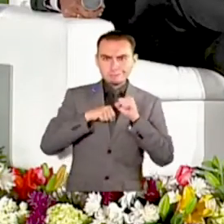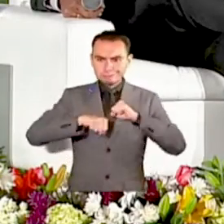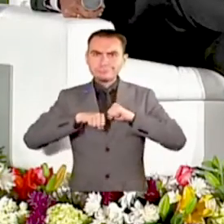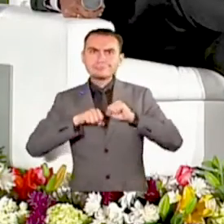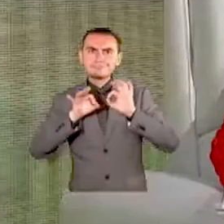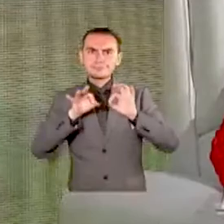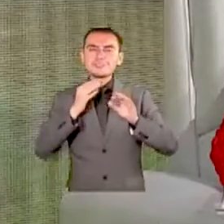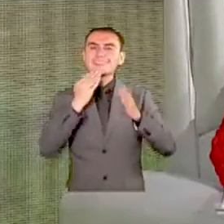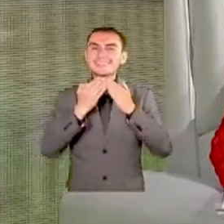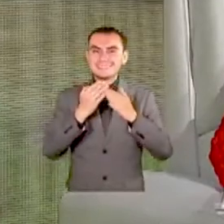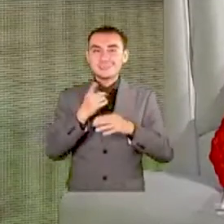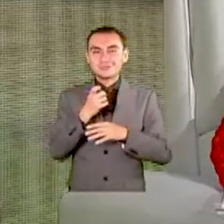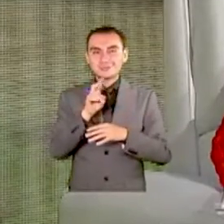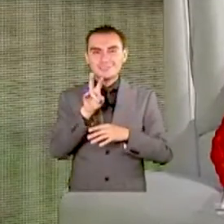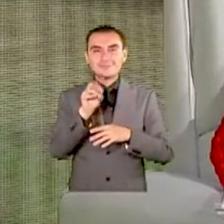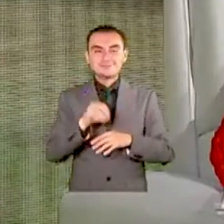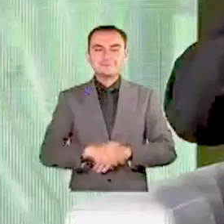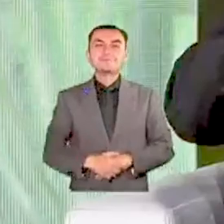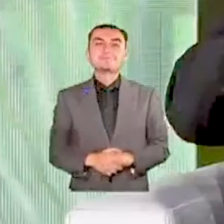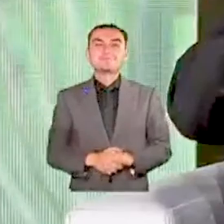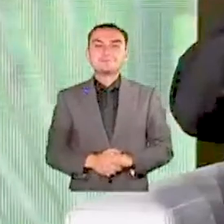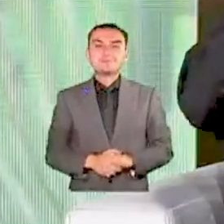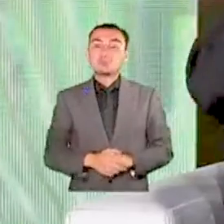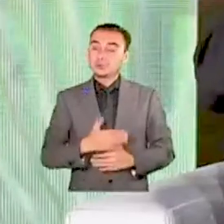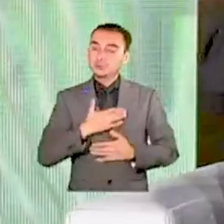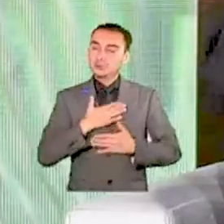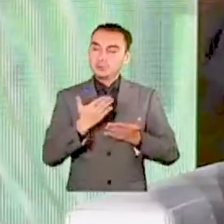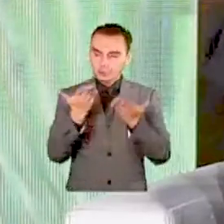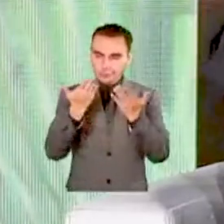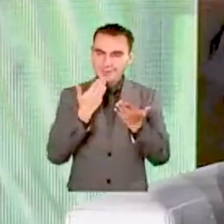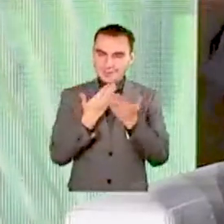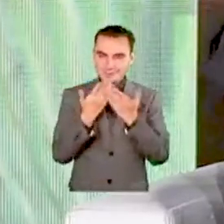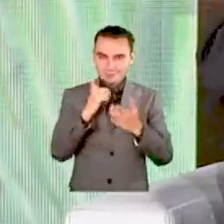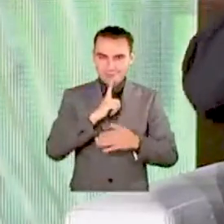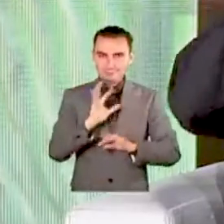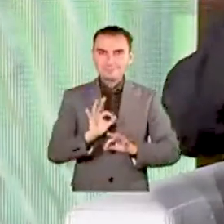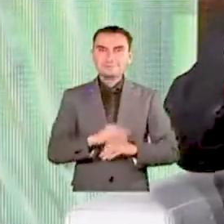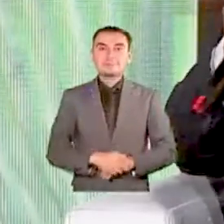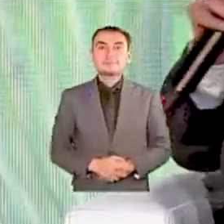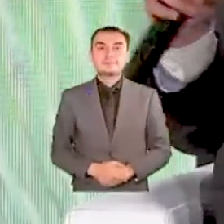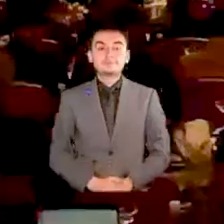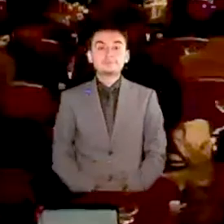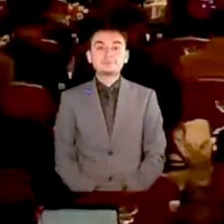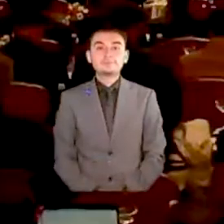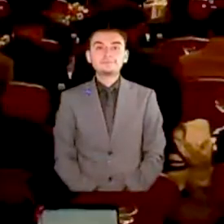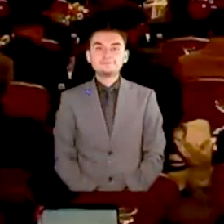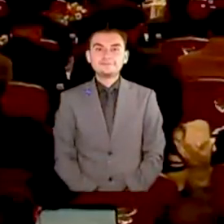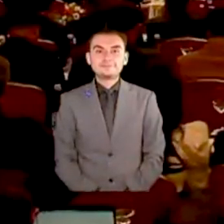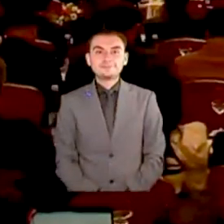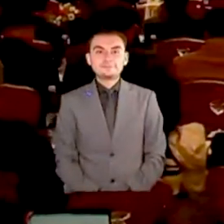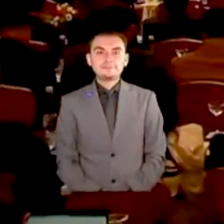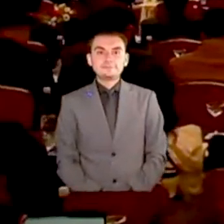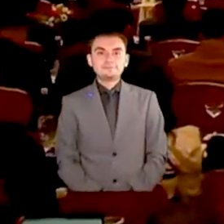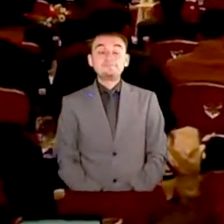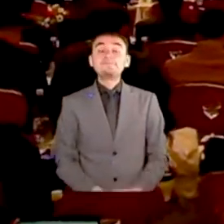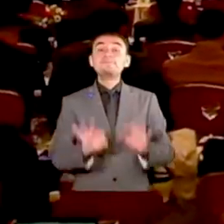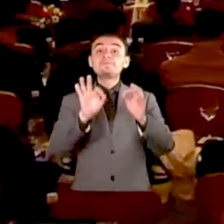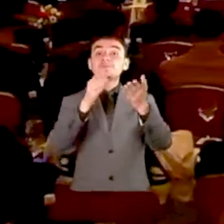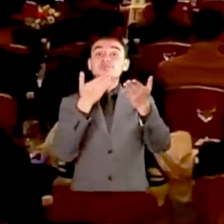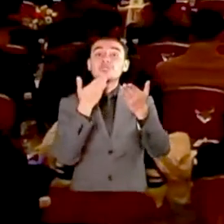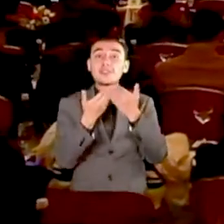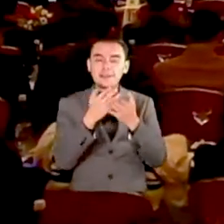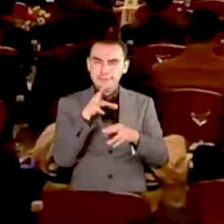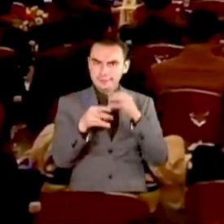eficientes. Gracias, Gustavo. Con todo gusto, señora Procuradora. A usted, gracias por su liderazgo. Muchas gracias a la señora Procuradora y